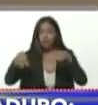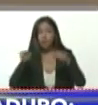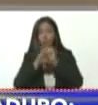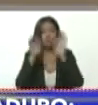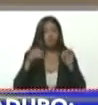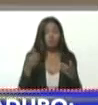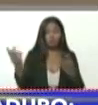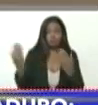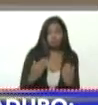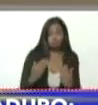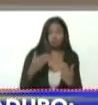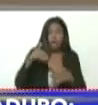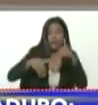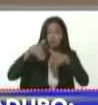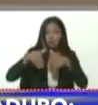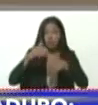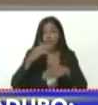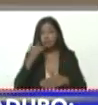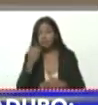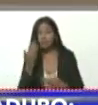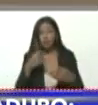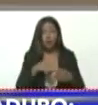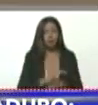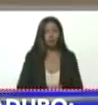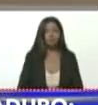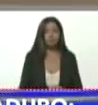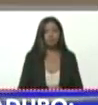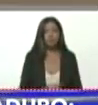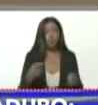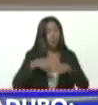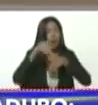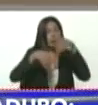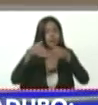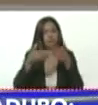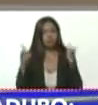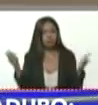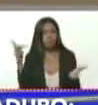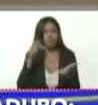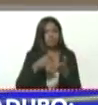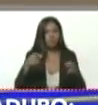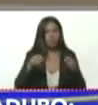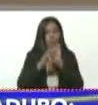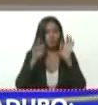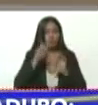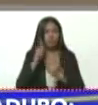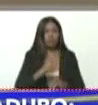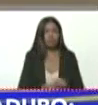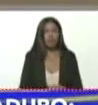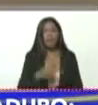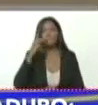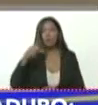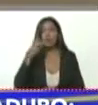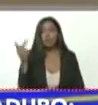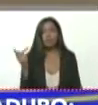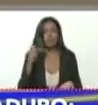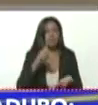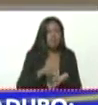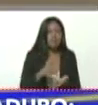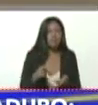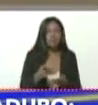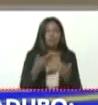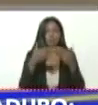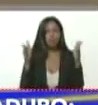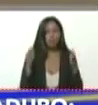por venir sean elecciones de amplia participación política, partidista,